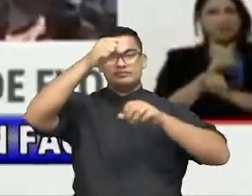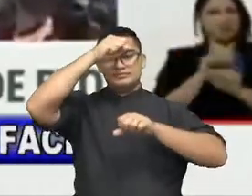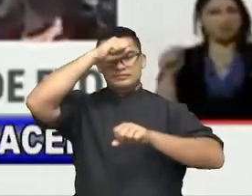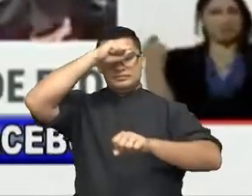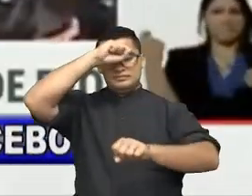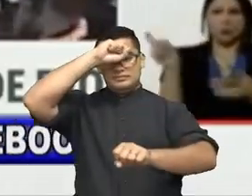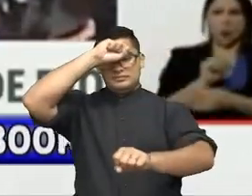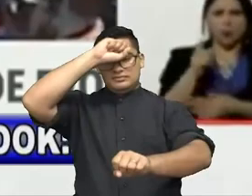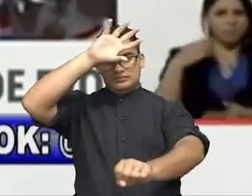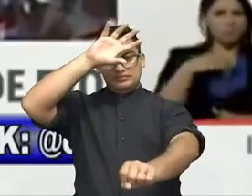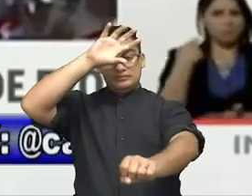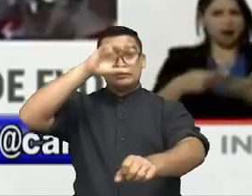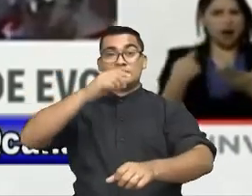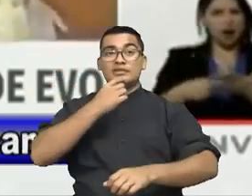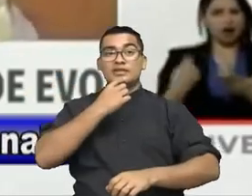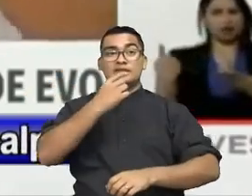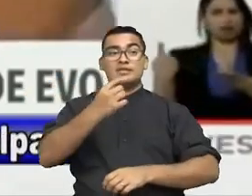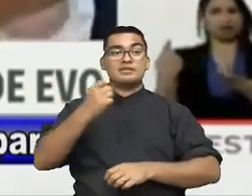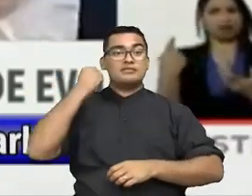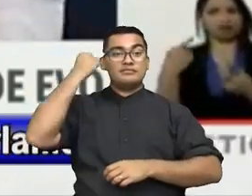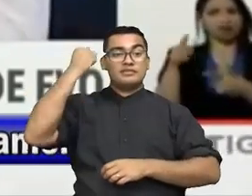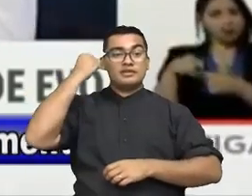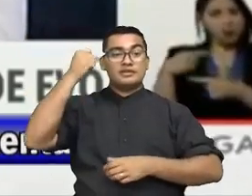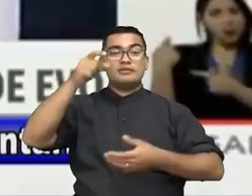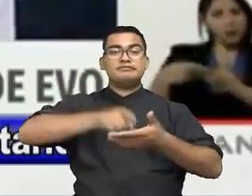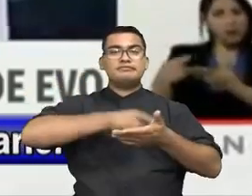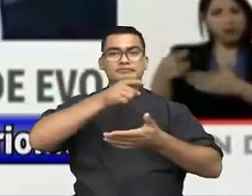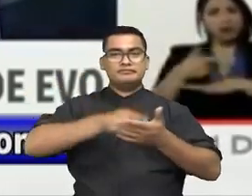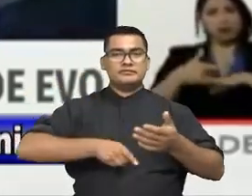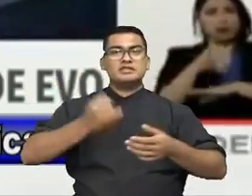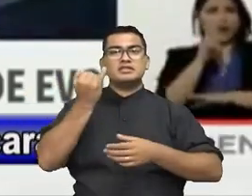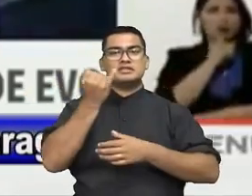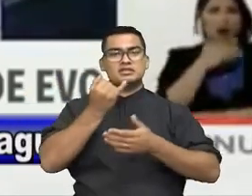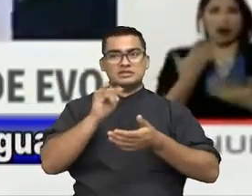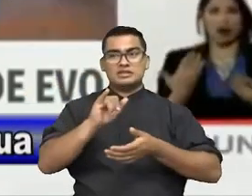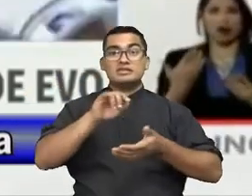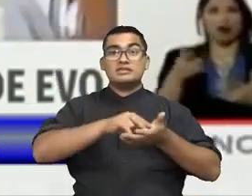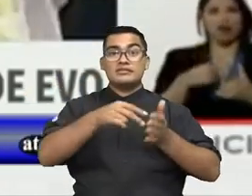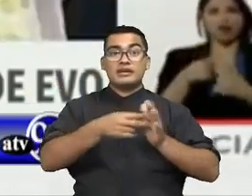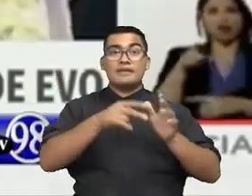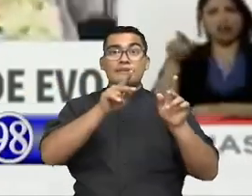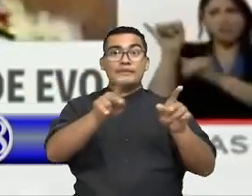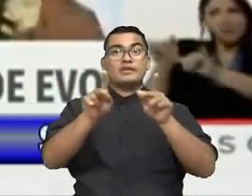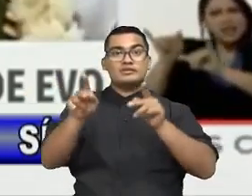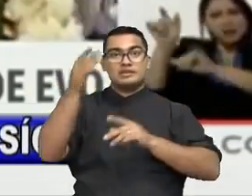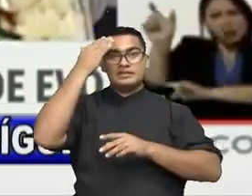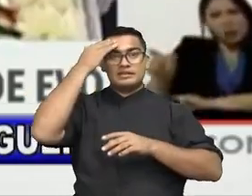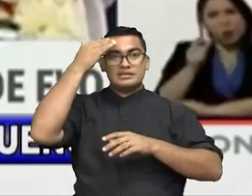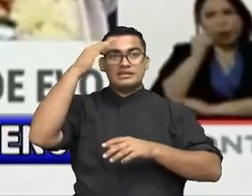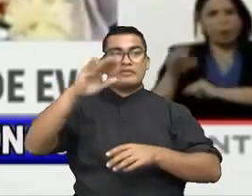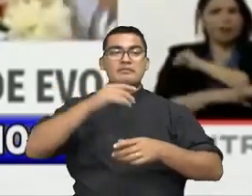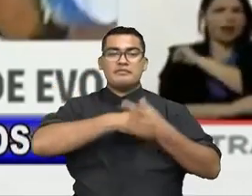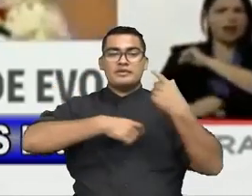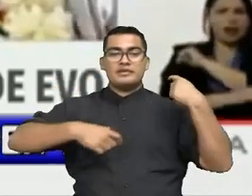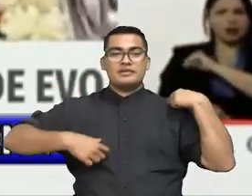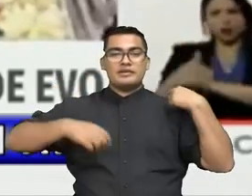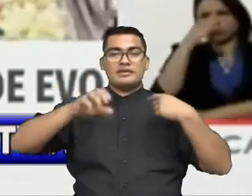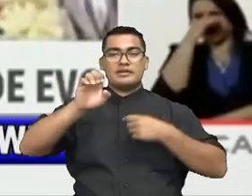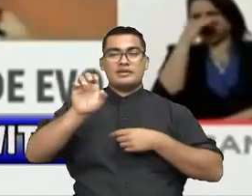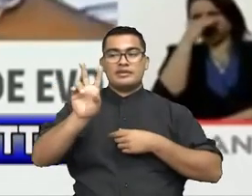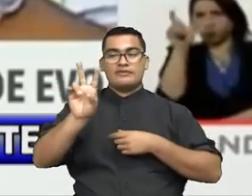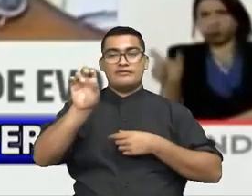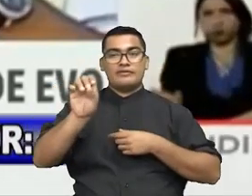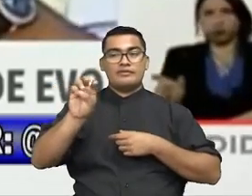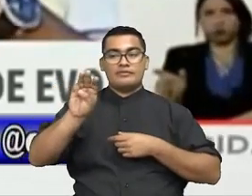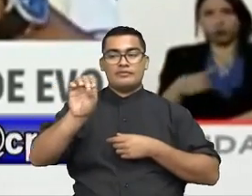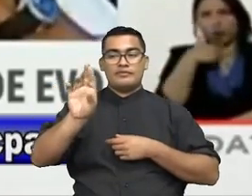indígena que la victoria electoral en primera vuelta demuestra la conciencia del pueblo. Durante su alocución, Morales se refirió a datos